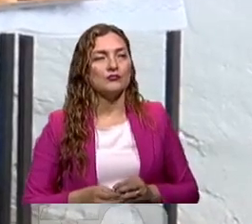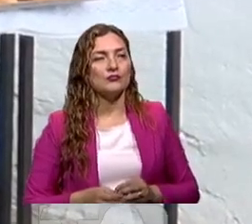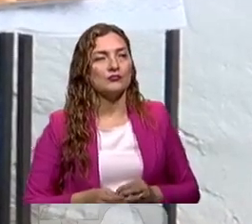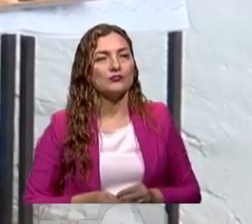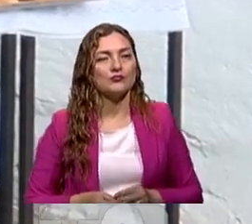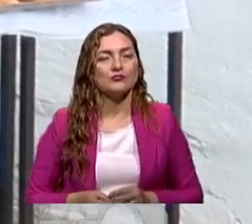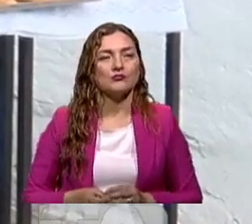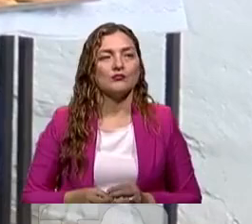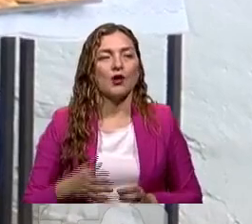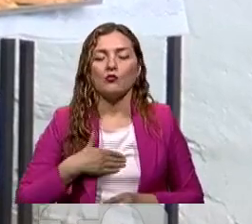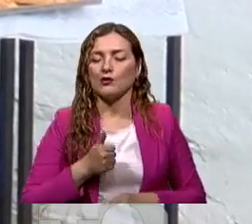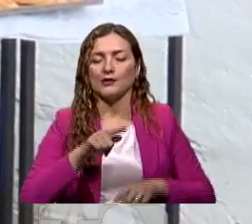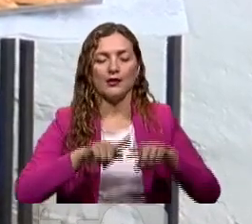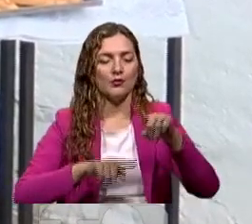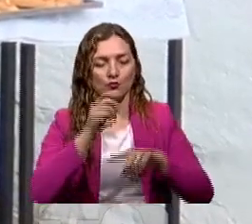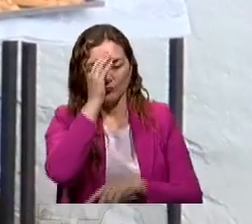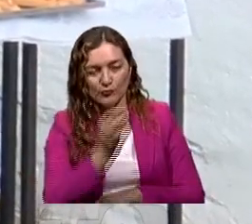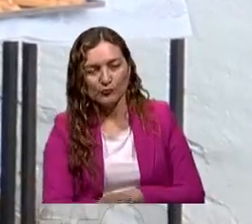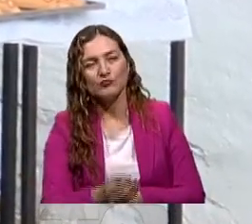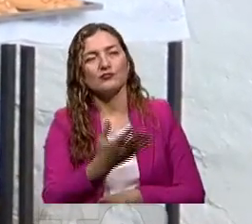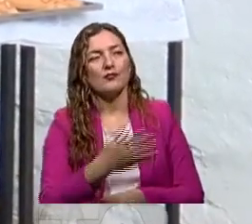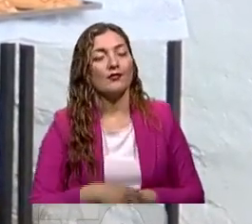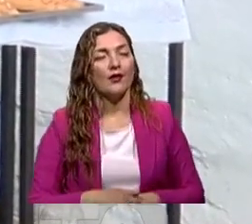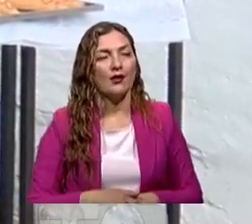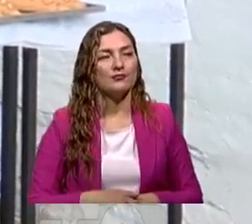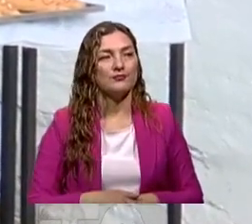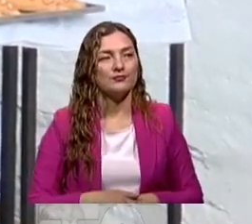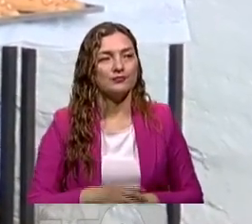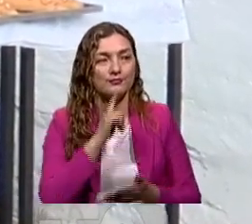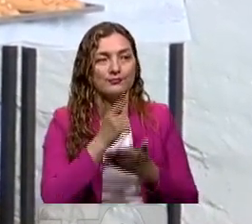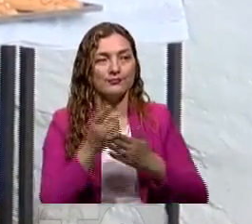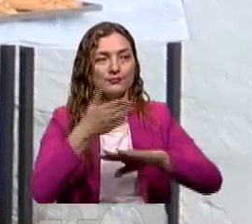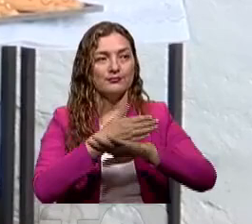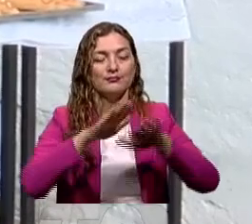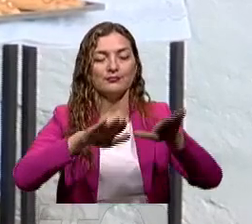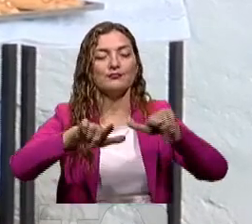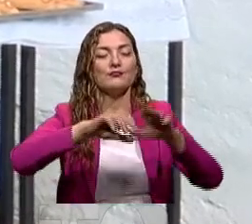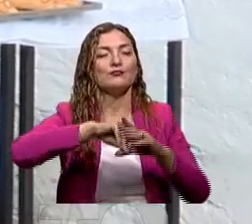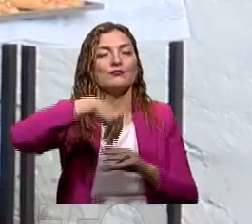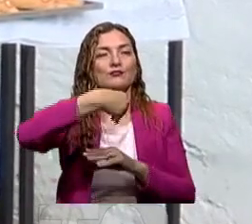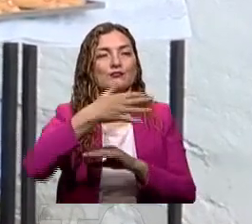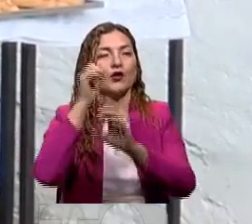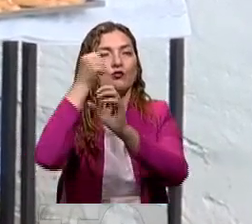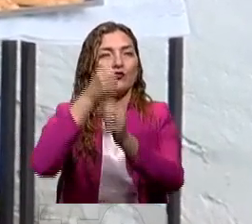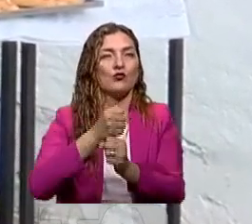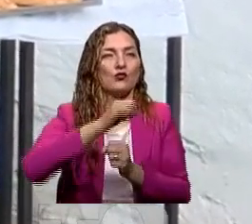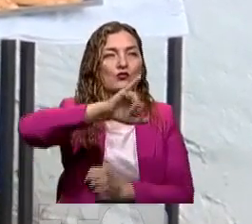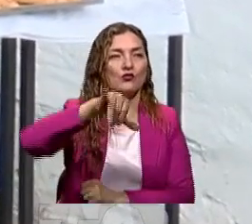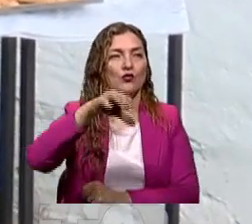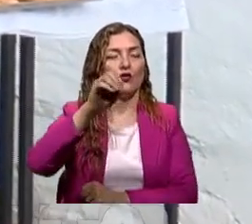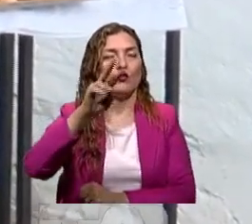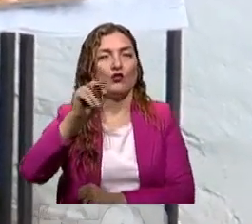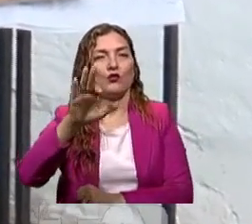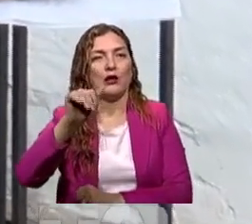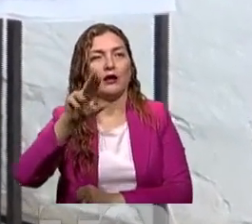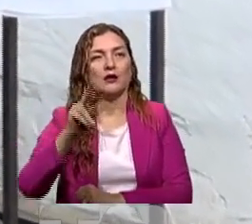Así es, ¿qué tal, amigos televidentes? Muy buenos días. Tal como bien lo anunciaron en estudio, nosotros nos encontramos acá en los exteriores de la Fundación Jonathan. Hoy,